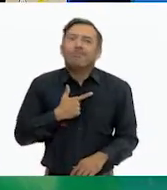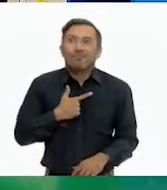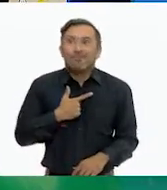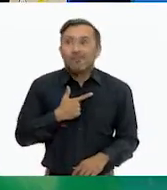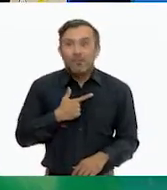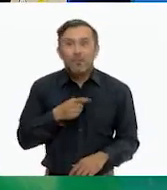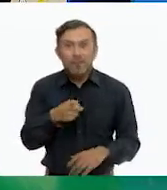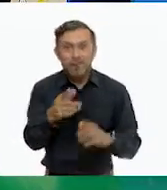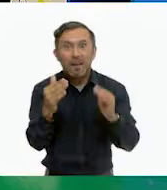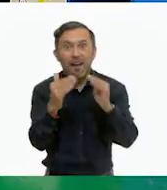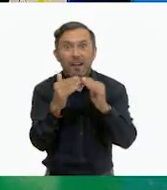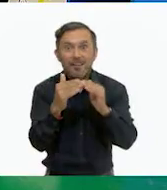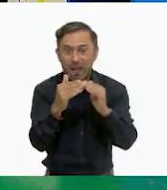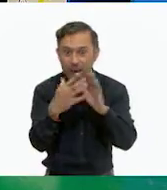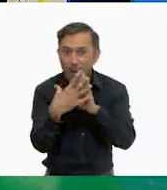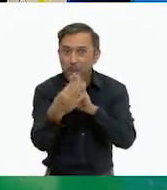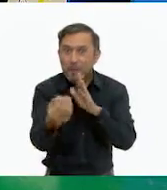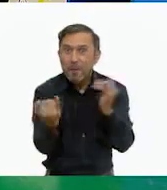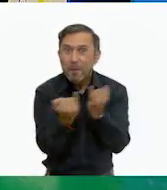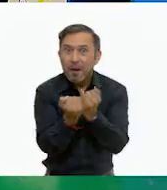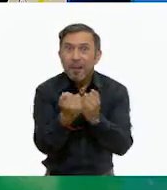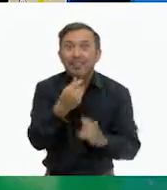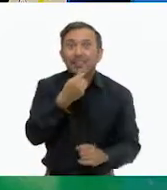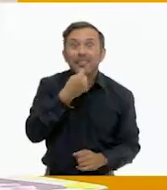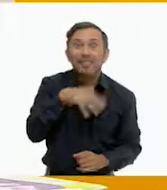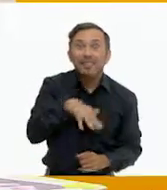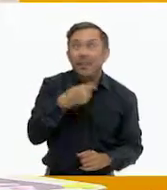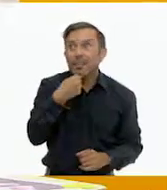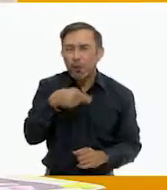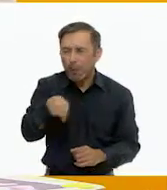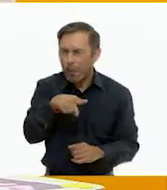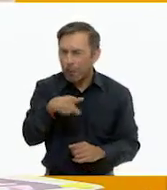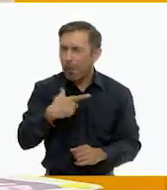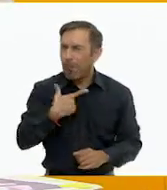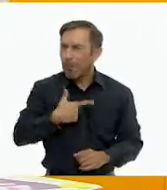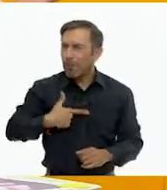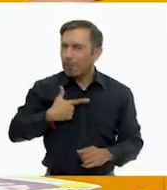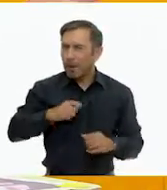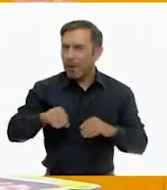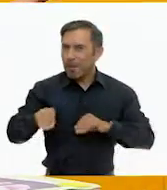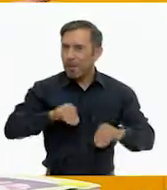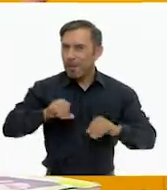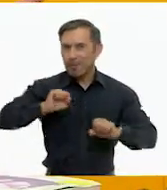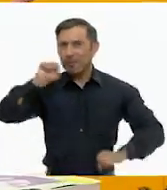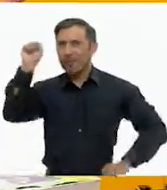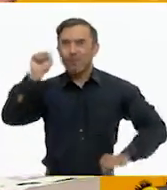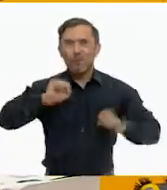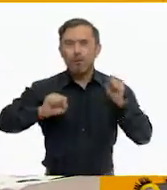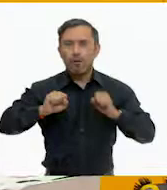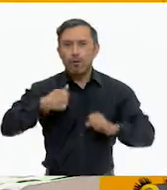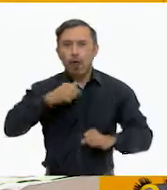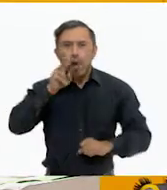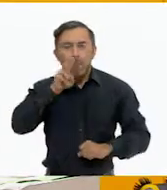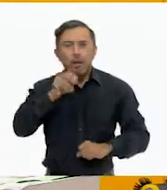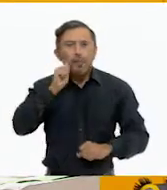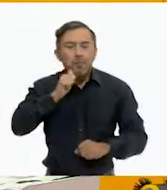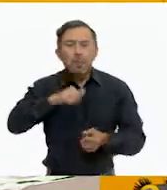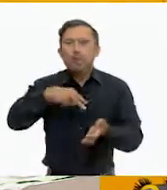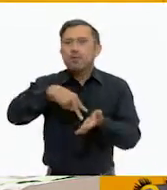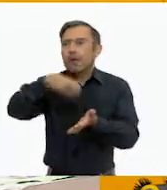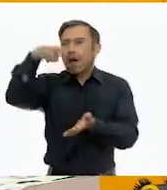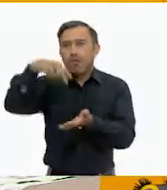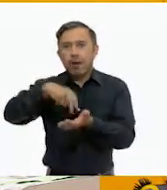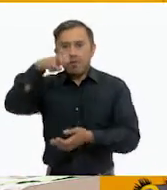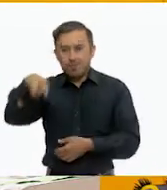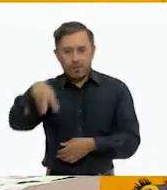a las niñas y los niños les encanta moverse. Porque los vemos todo el tiempo brincando de